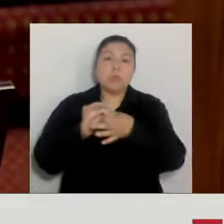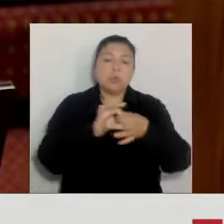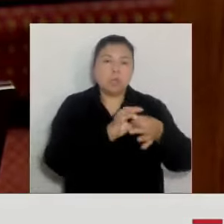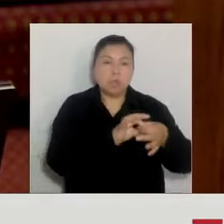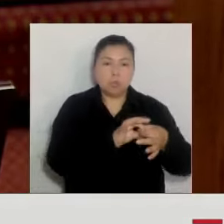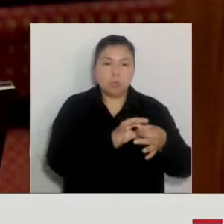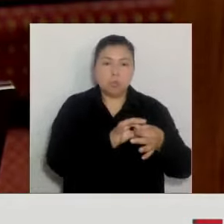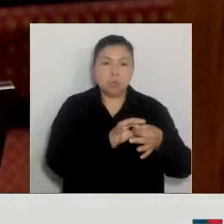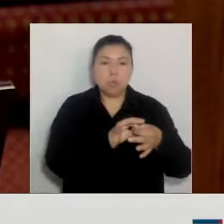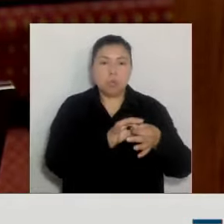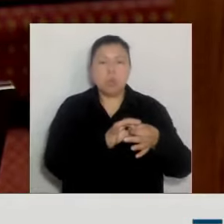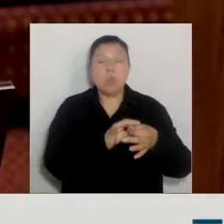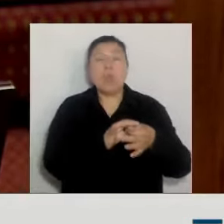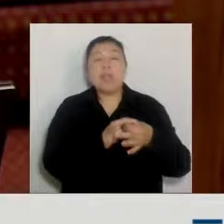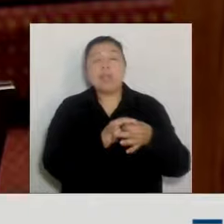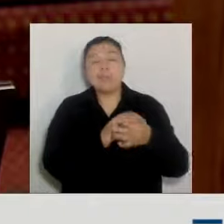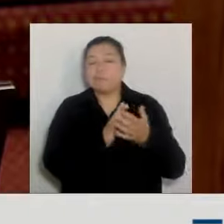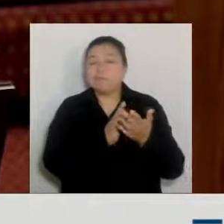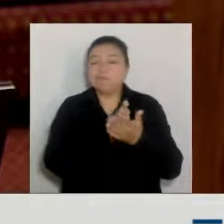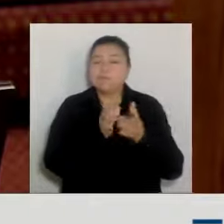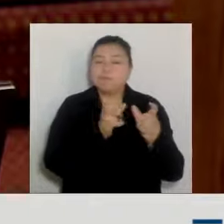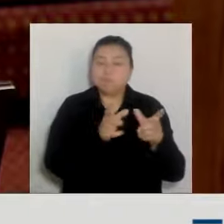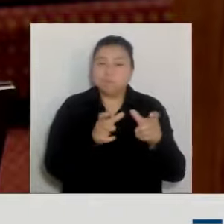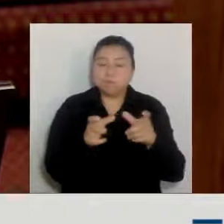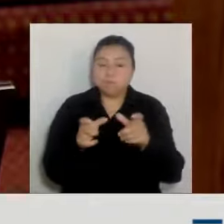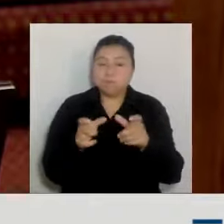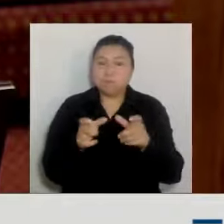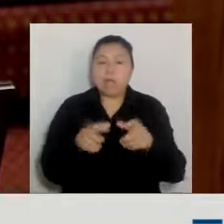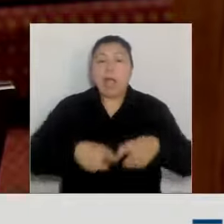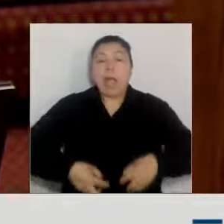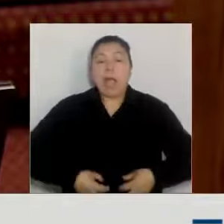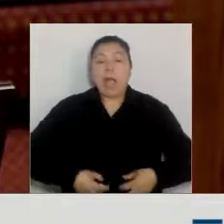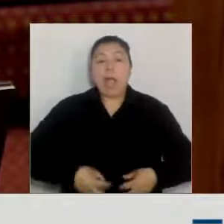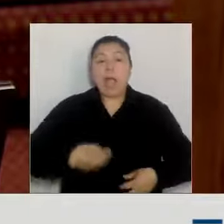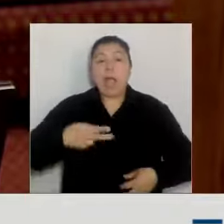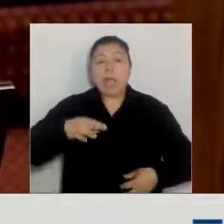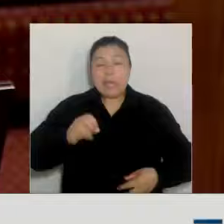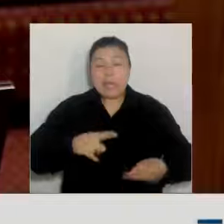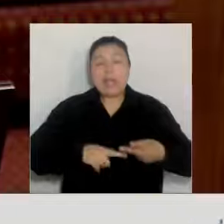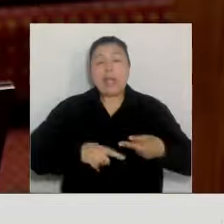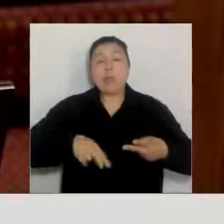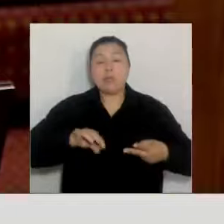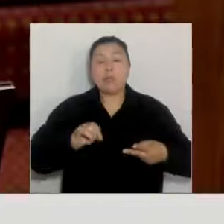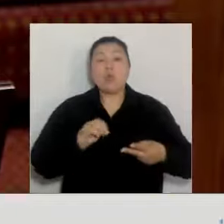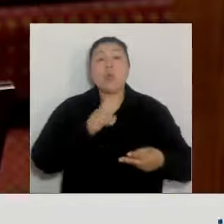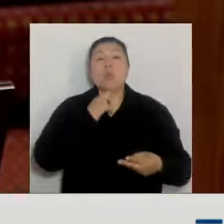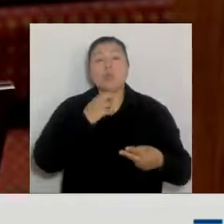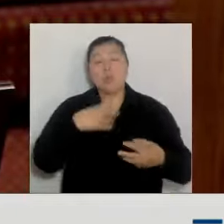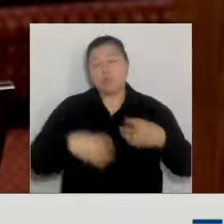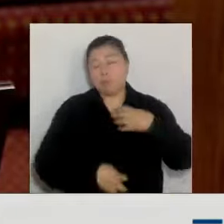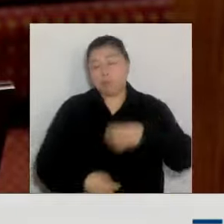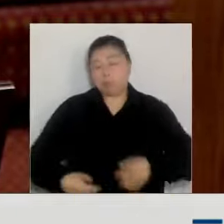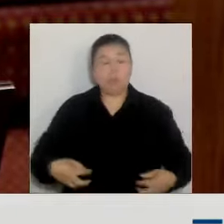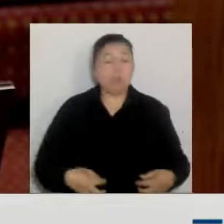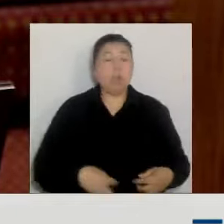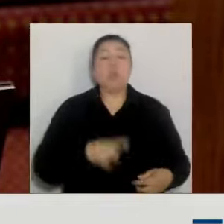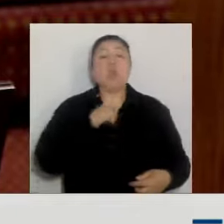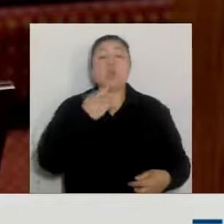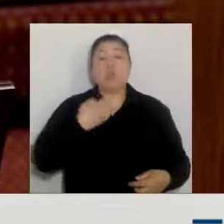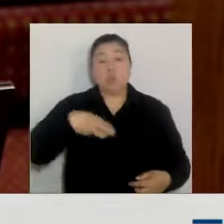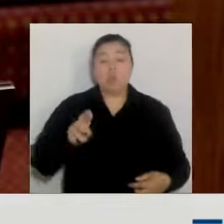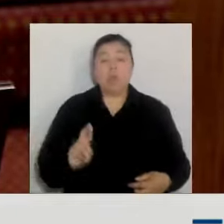surgen los cáncer al páncreas al hígado al colon tumores por todas partes este proyecto de